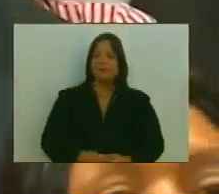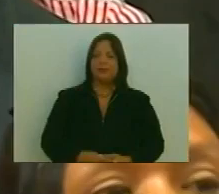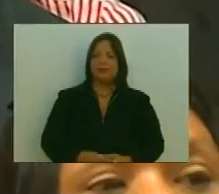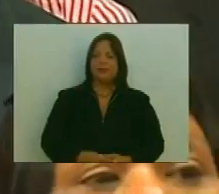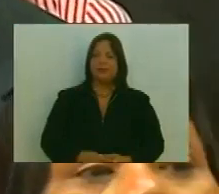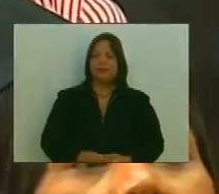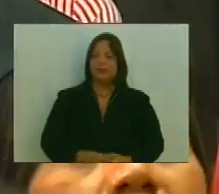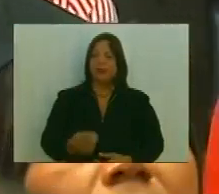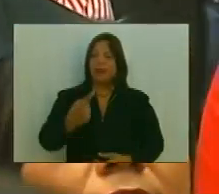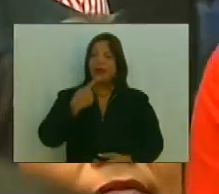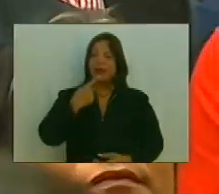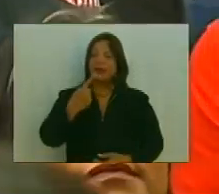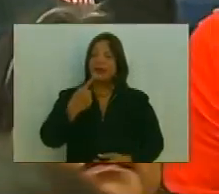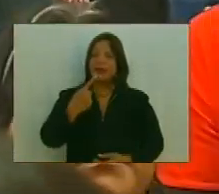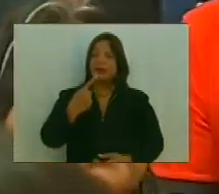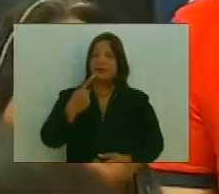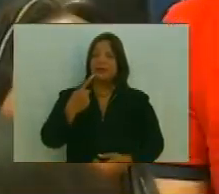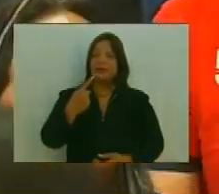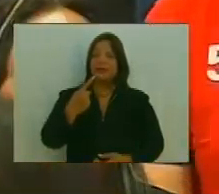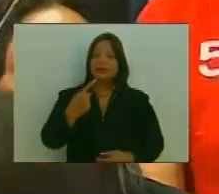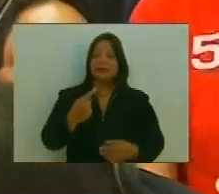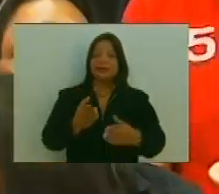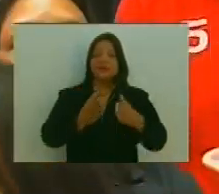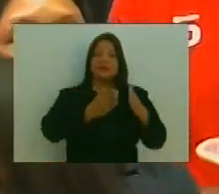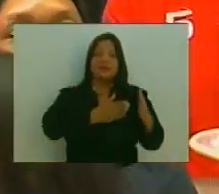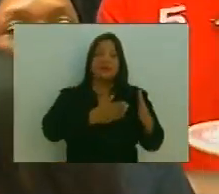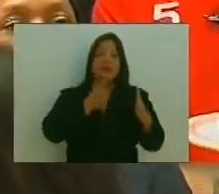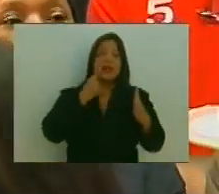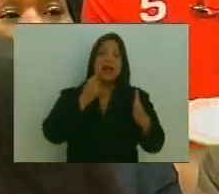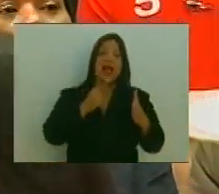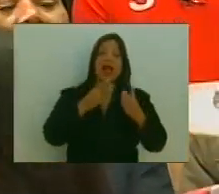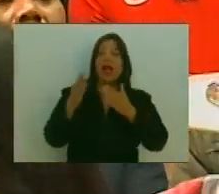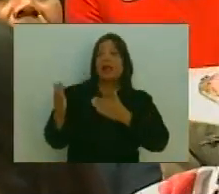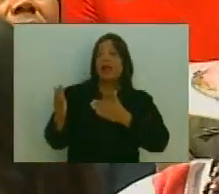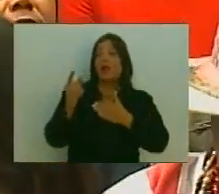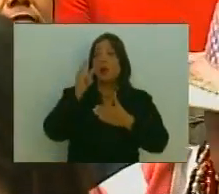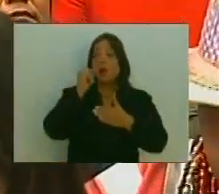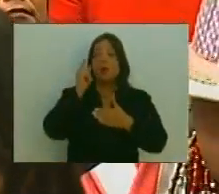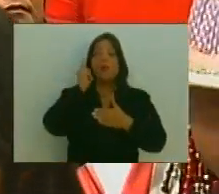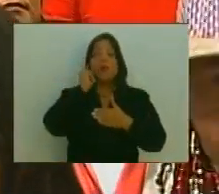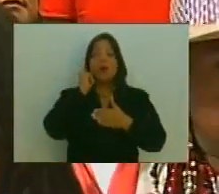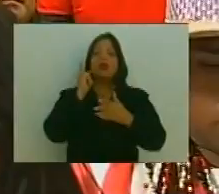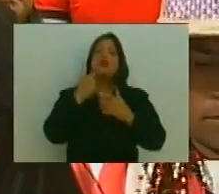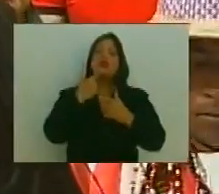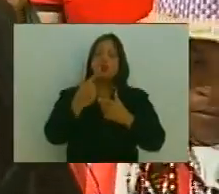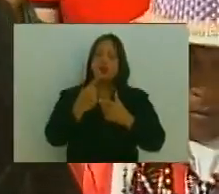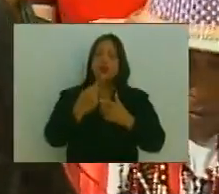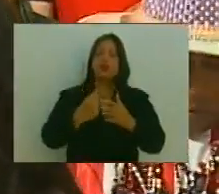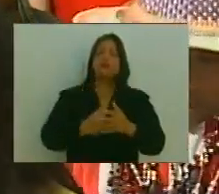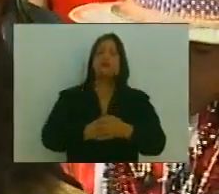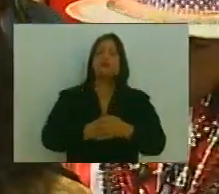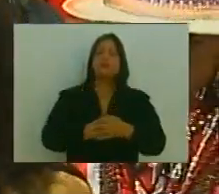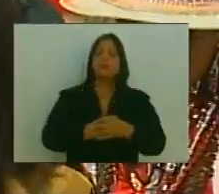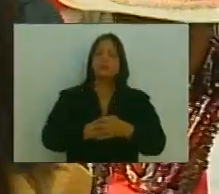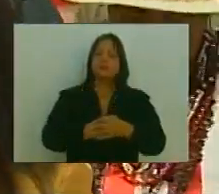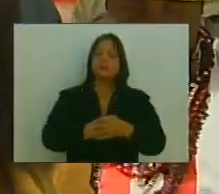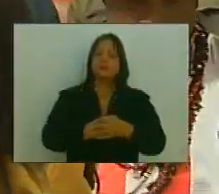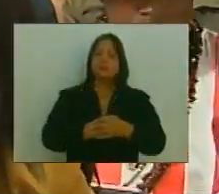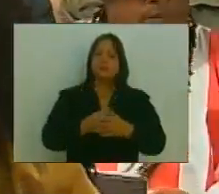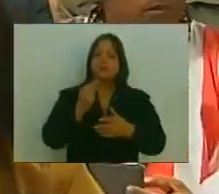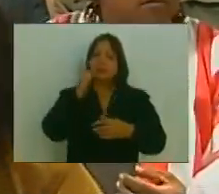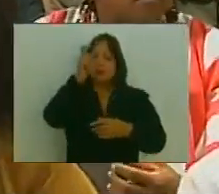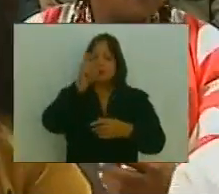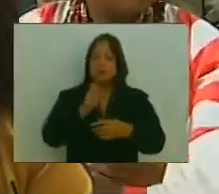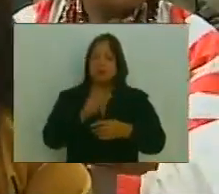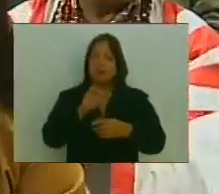así como dicen, pues, detrás de un gran hombre hay una gran mujer. Compañeros, yo les digo, detrás de